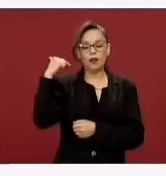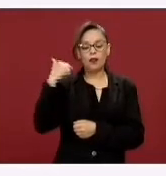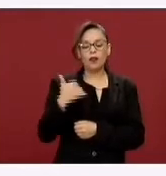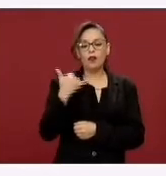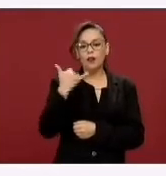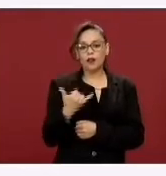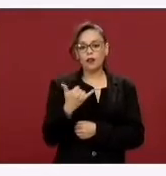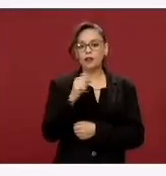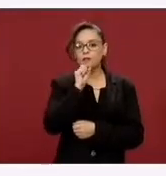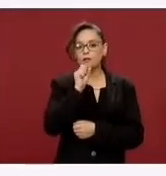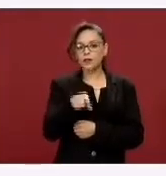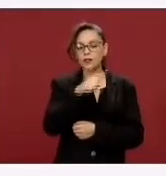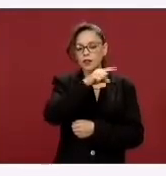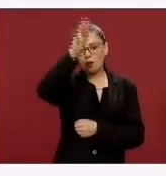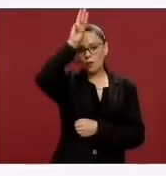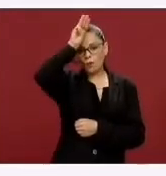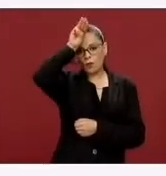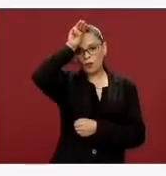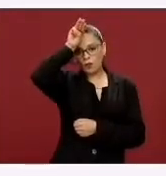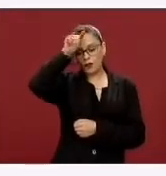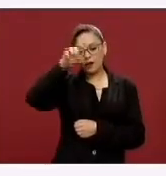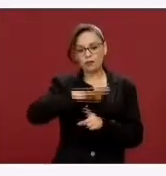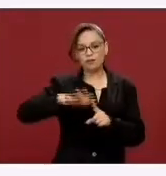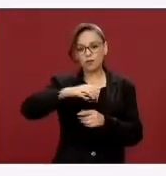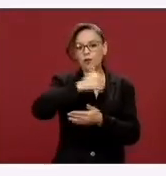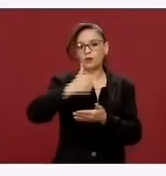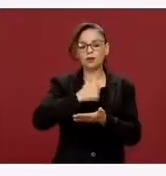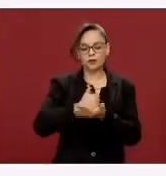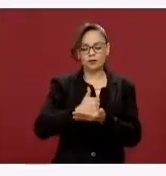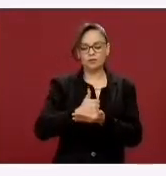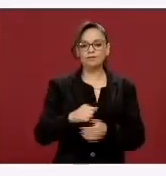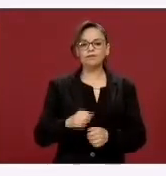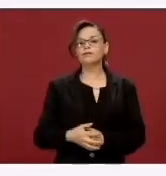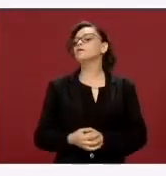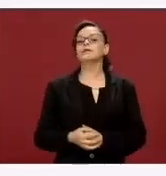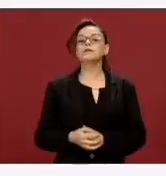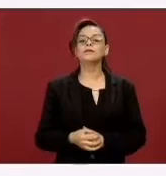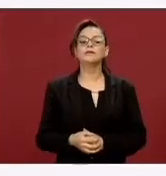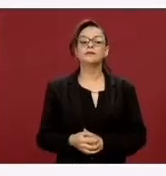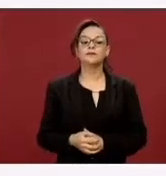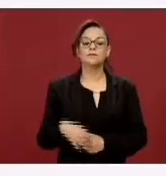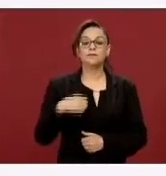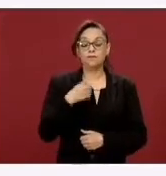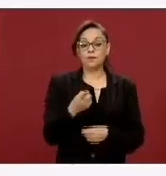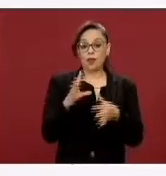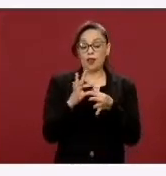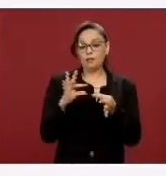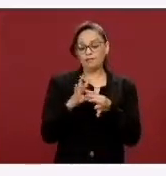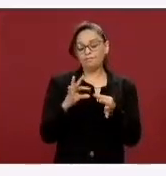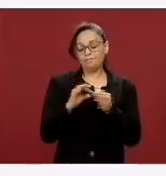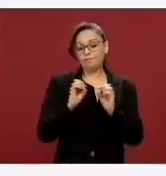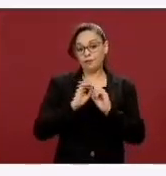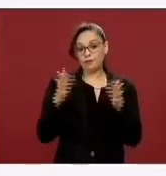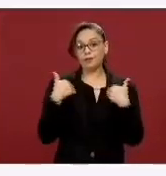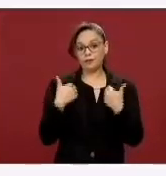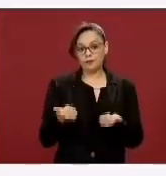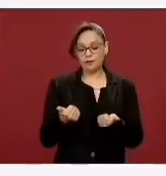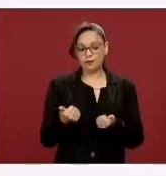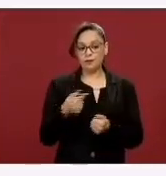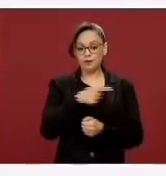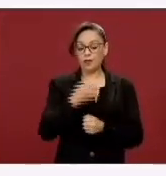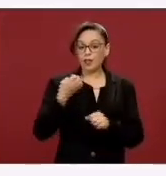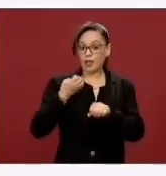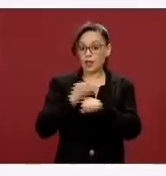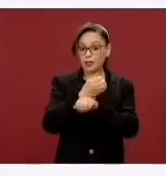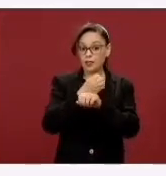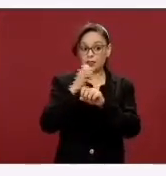el caso de Monterrey, la zona metropolitana de Monterrey. Aclaro ahí que cuando aparece todo un estado